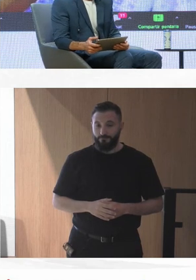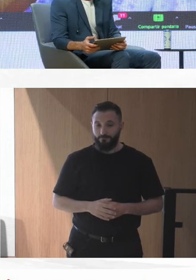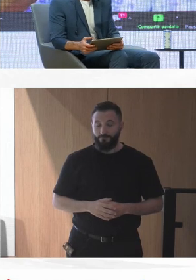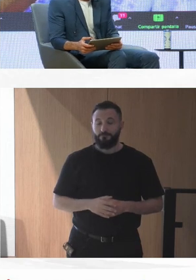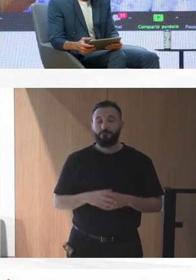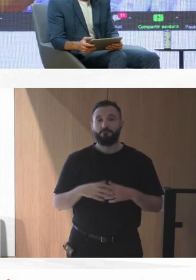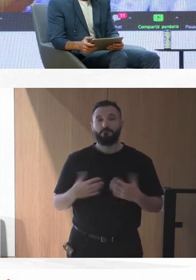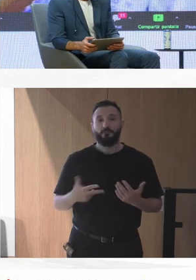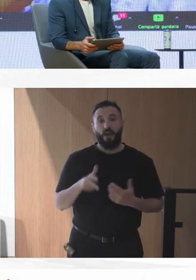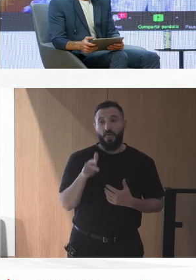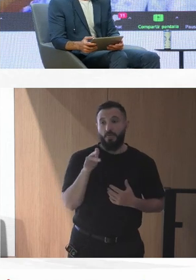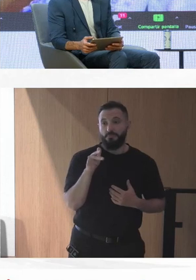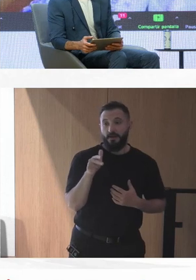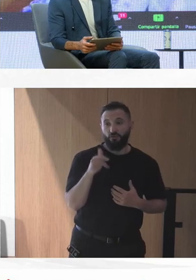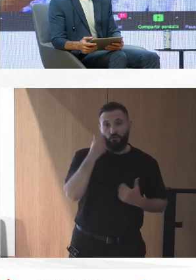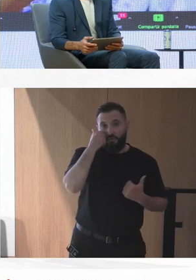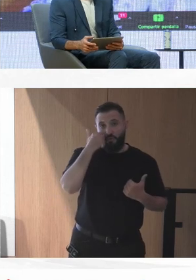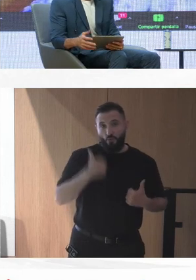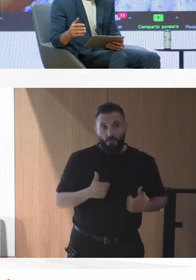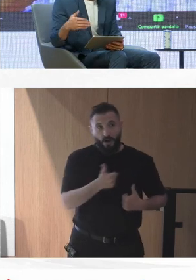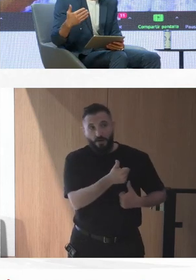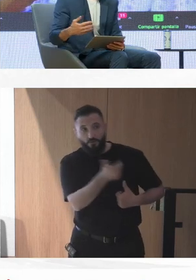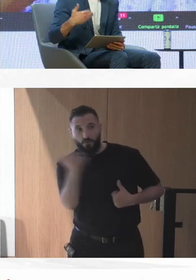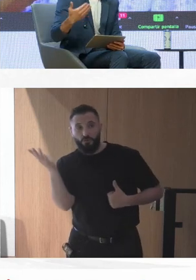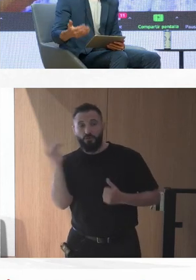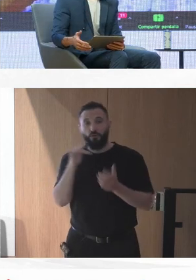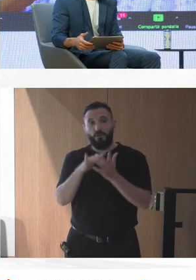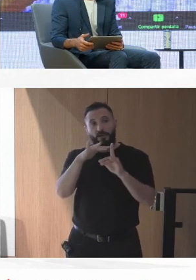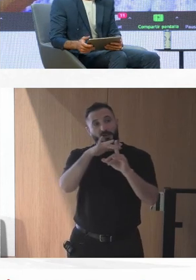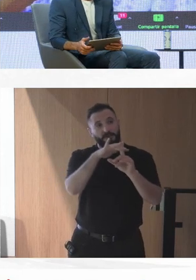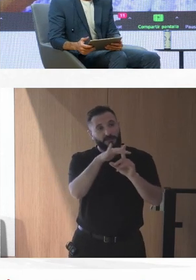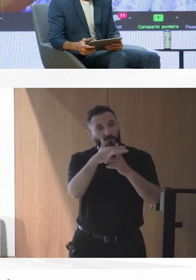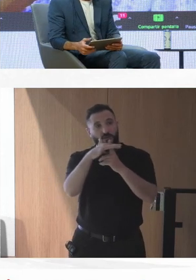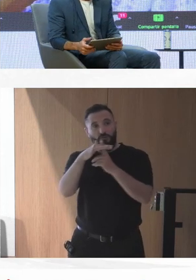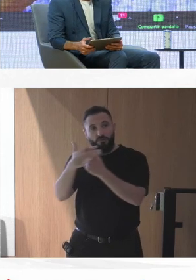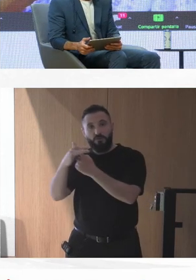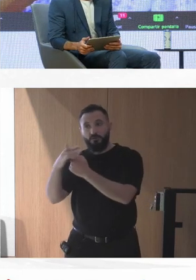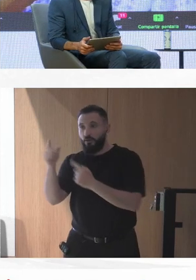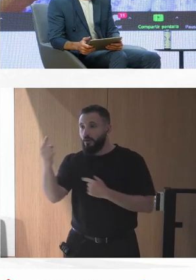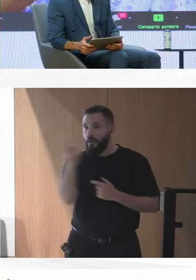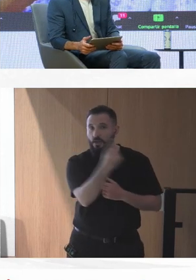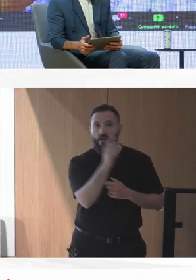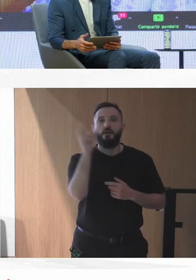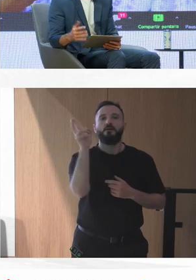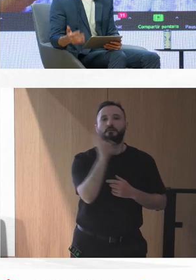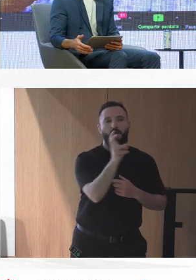que los derechos humanos sean útiles para ese tipo de casos. Y evidentemente esto requirió un poco de